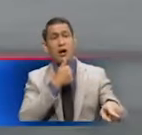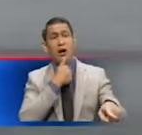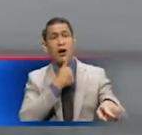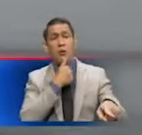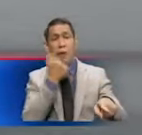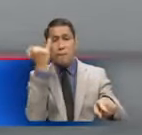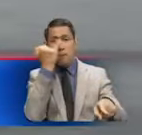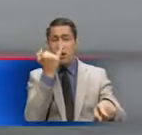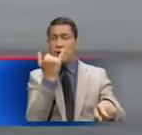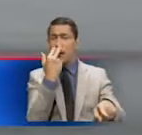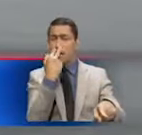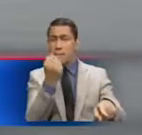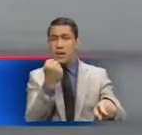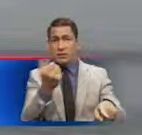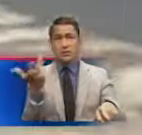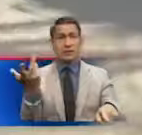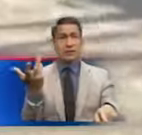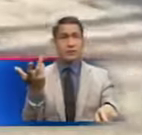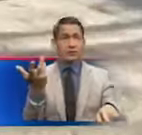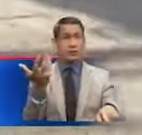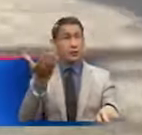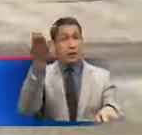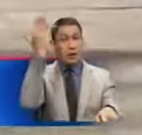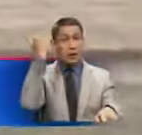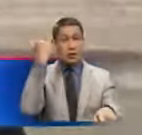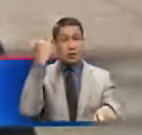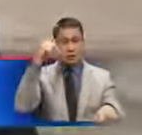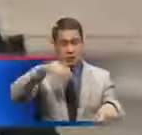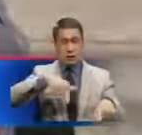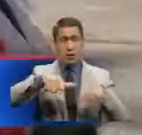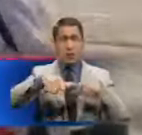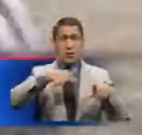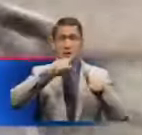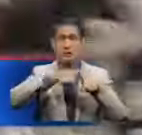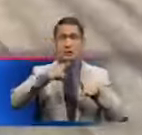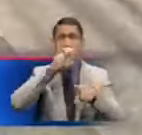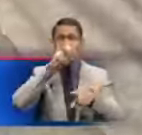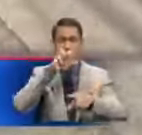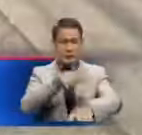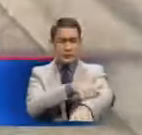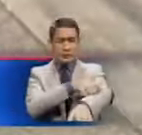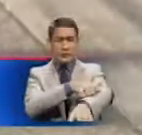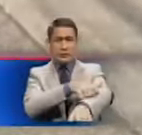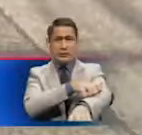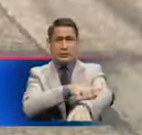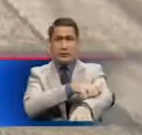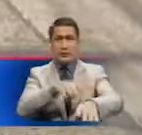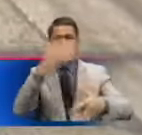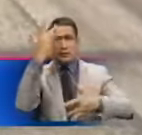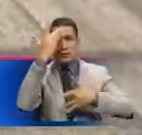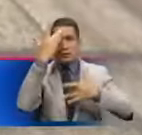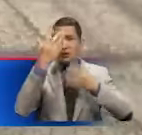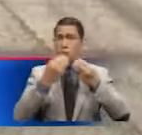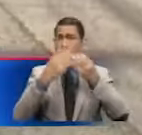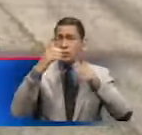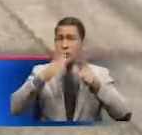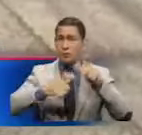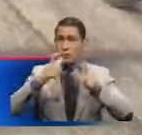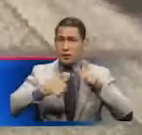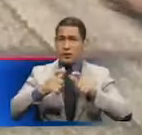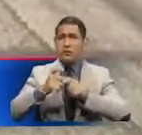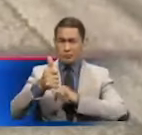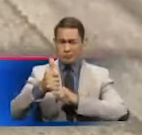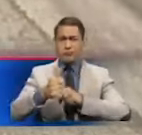Ahora en la primera creciente que hubo mataron hasta culebras, todas esas cosas. Da picazón al cuerpo, todo el cuerpo, todas las piernas, los pies, todo